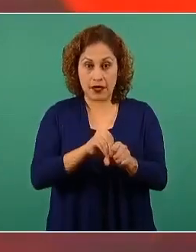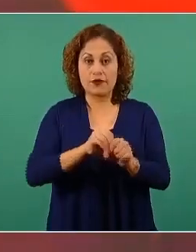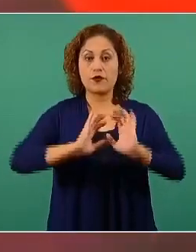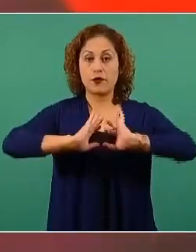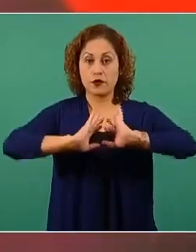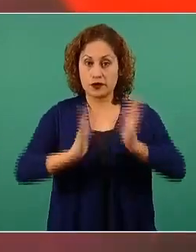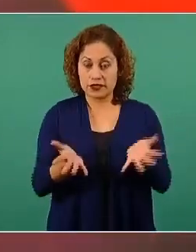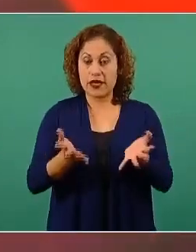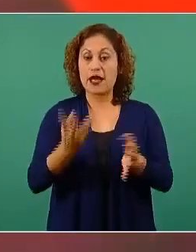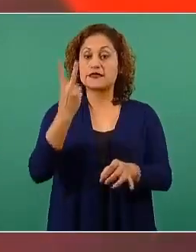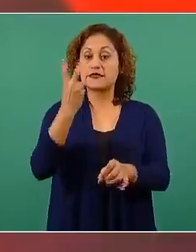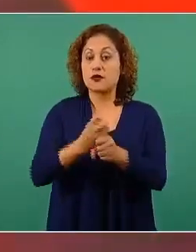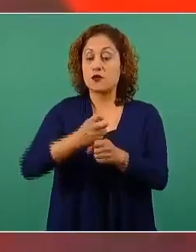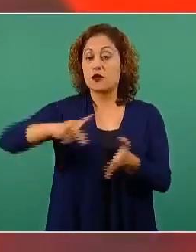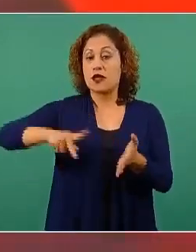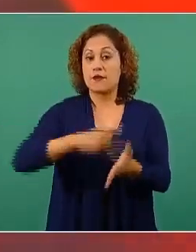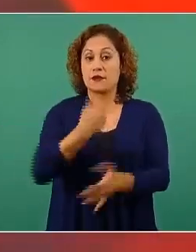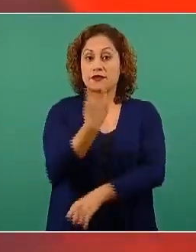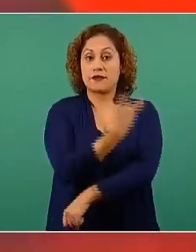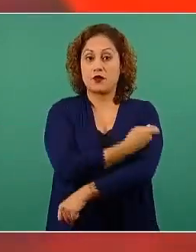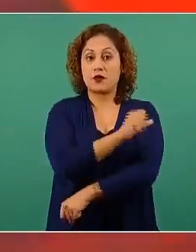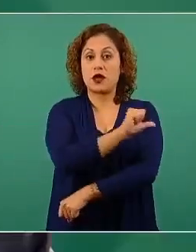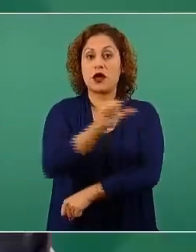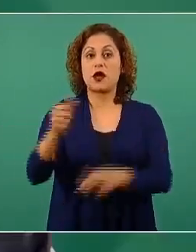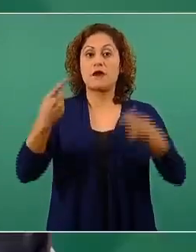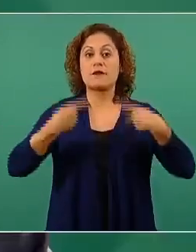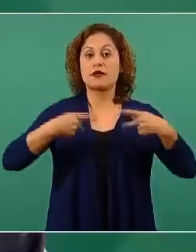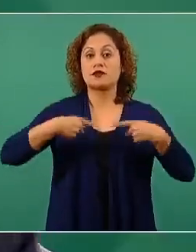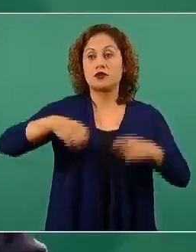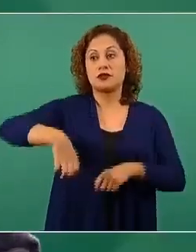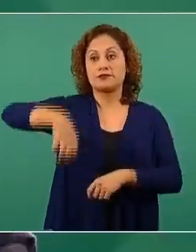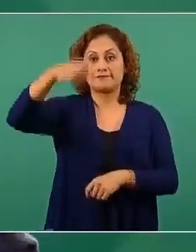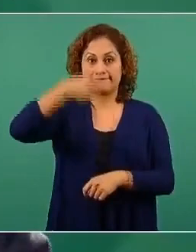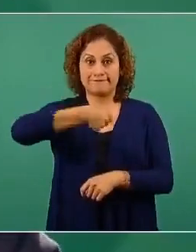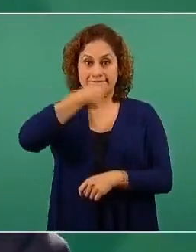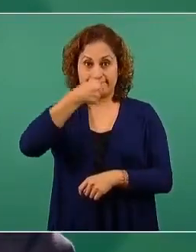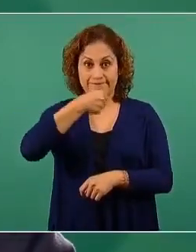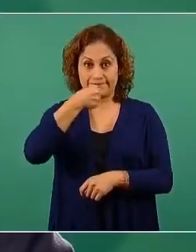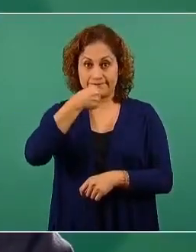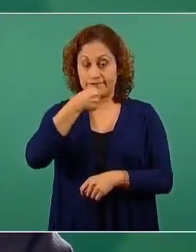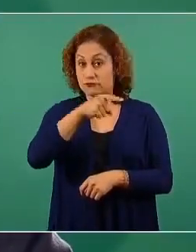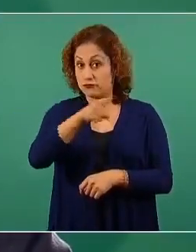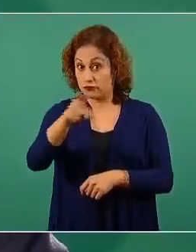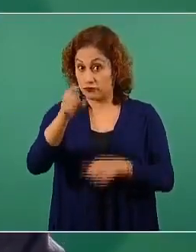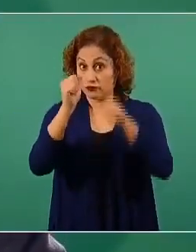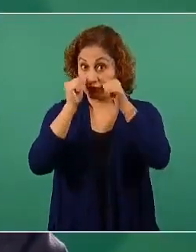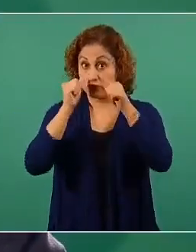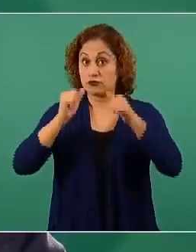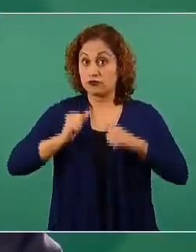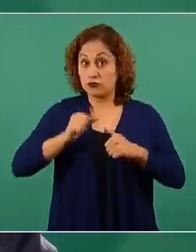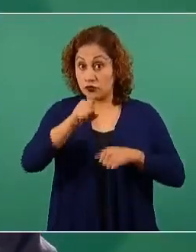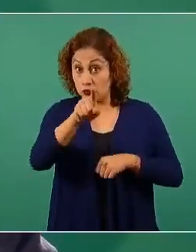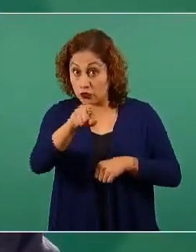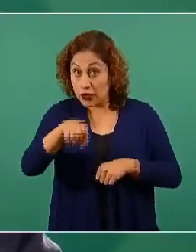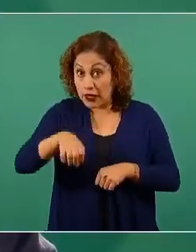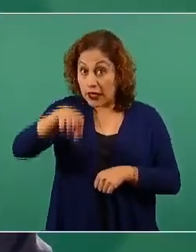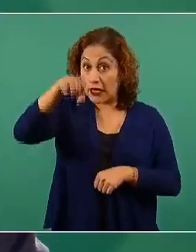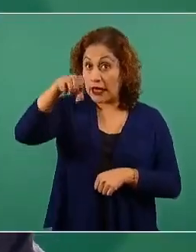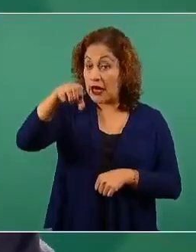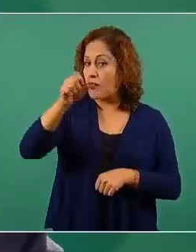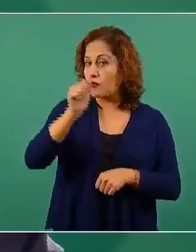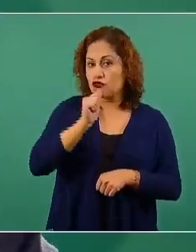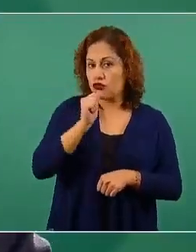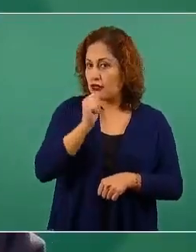de vacuna en personas adultas mayores. Ojo que si usted es una persona adulta mayor y todavía no se le ha